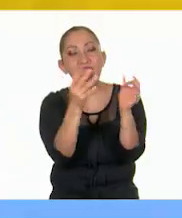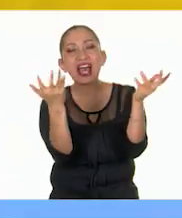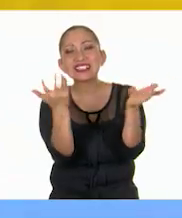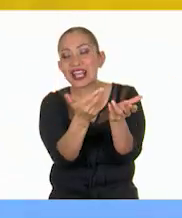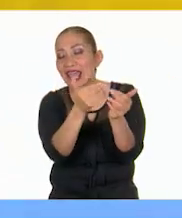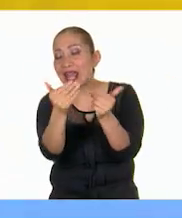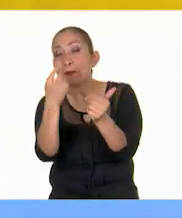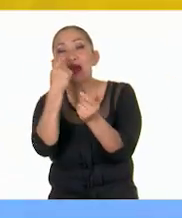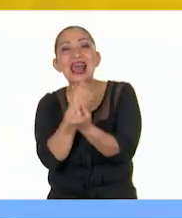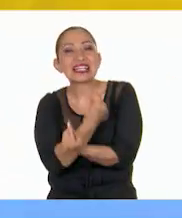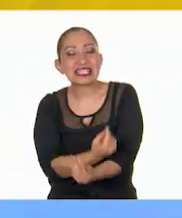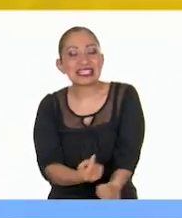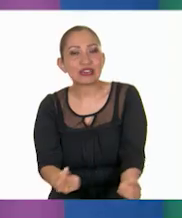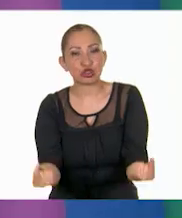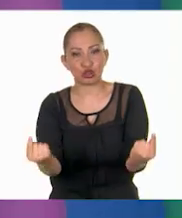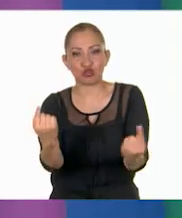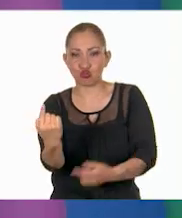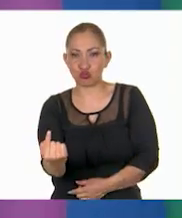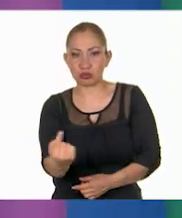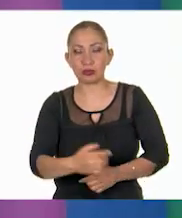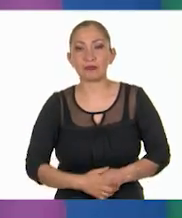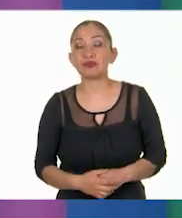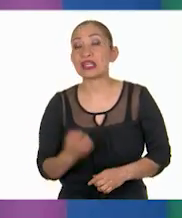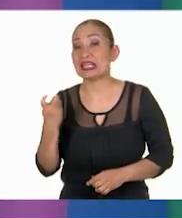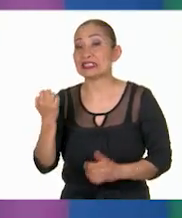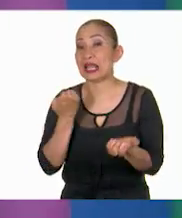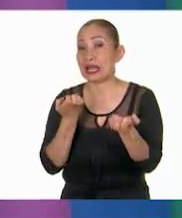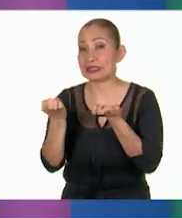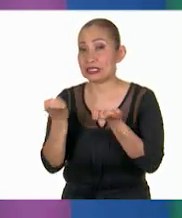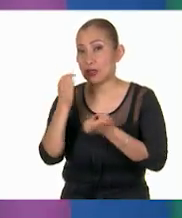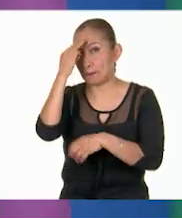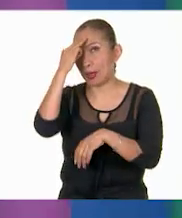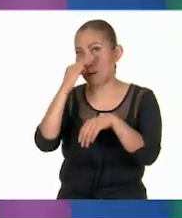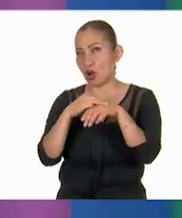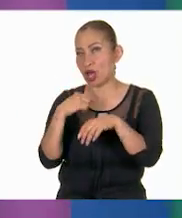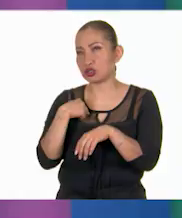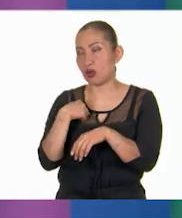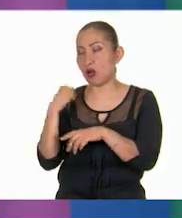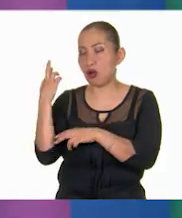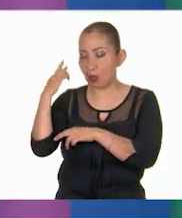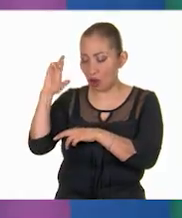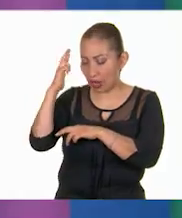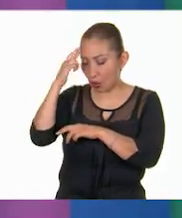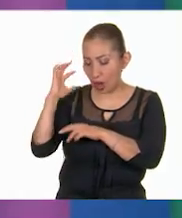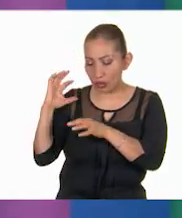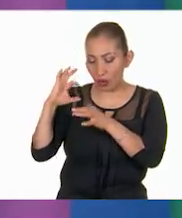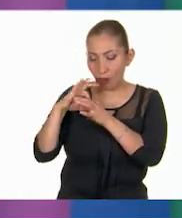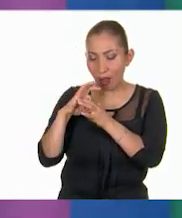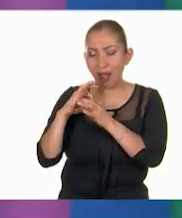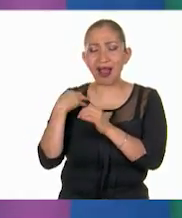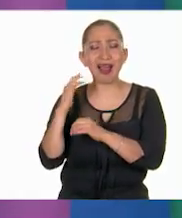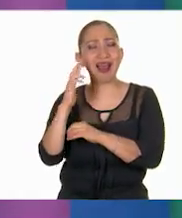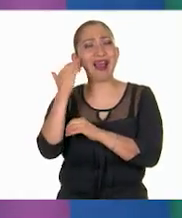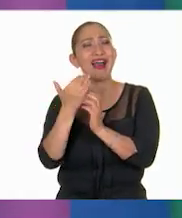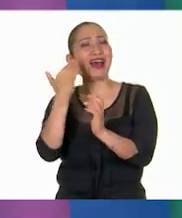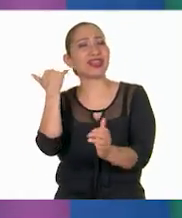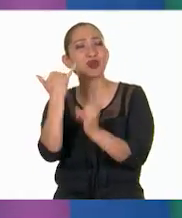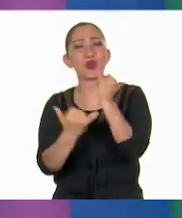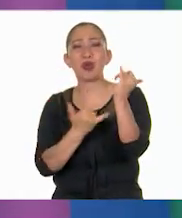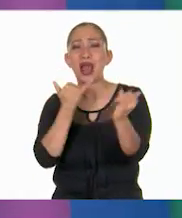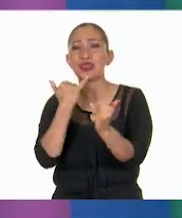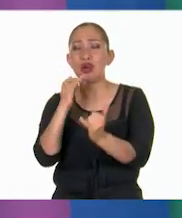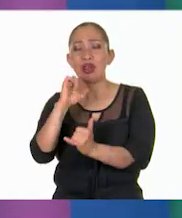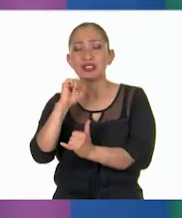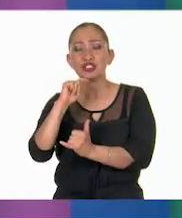a niños más pequeños. Sí, y este ejercicio de memoria me trajo al presente recuerdos preciosos jugando